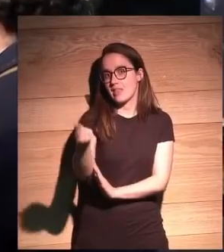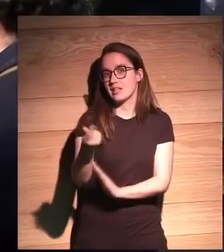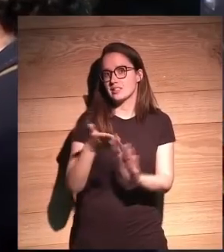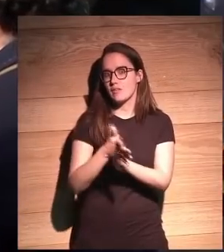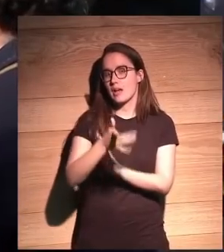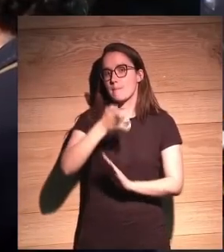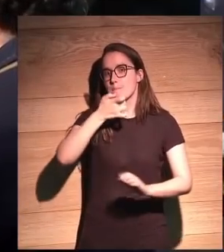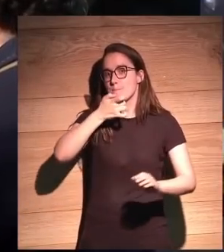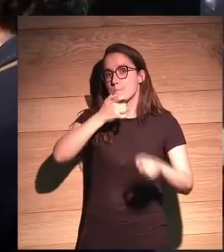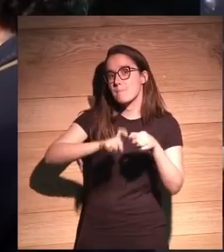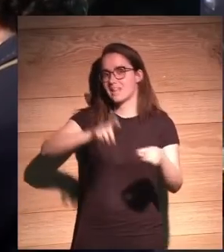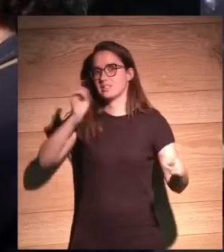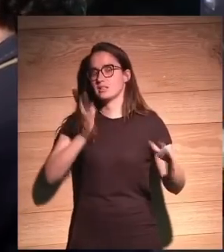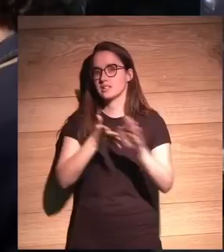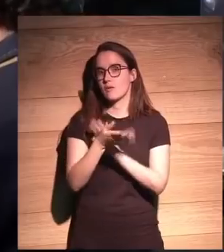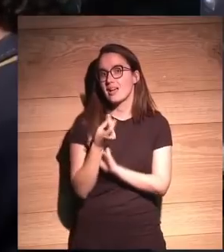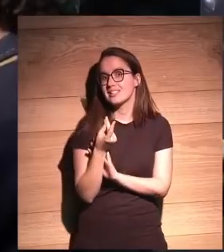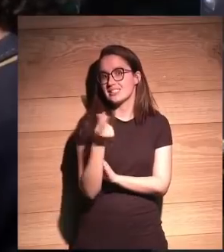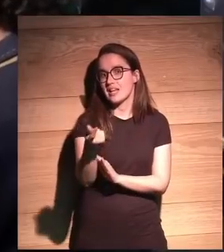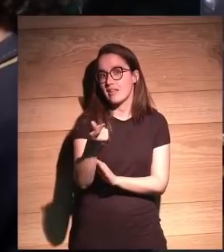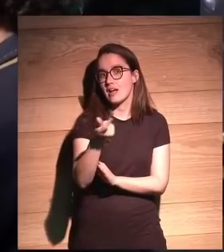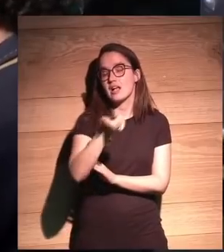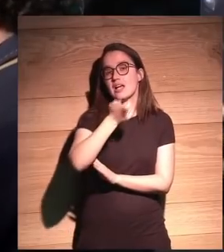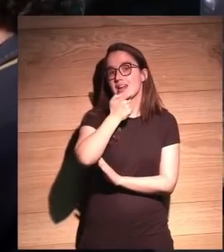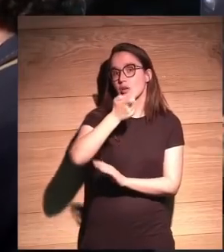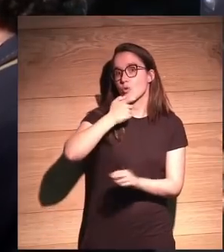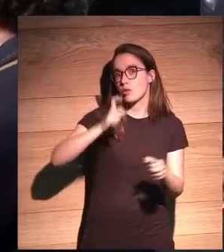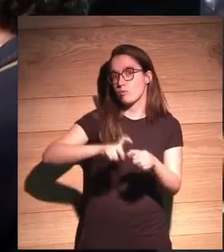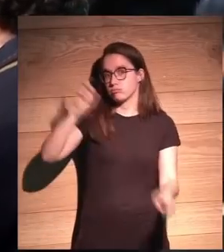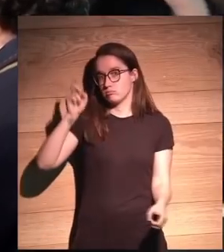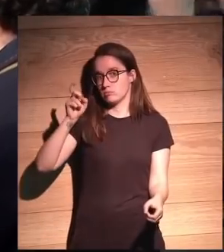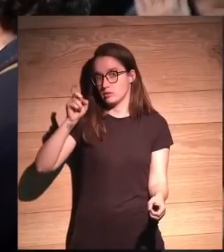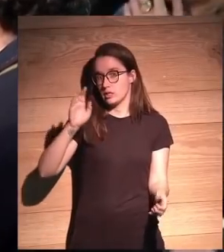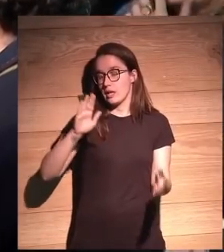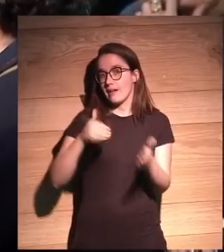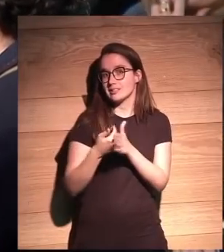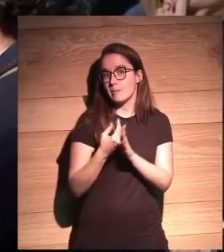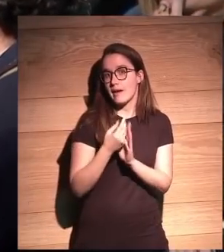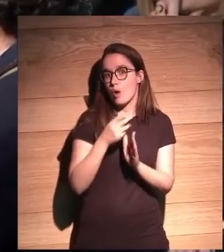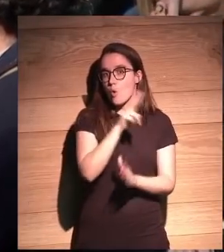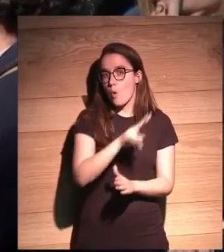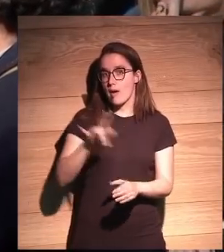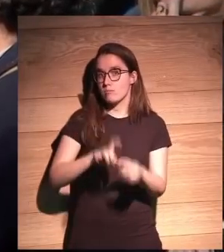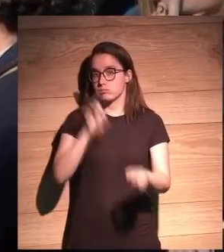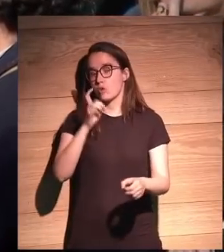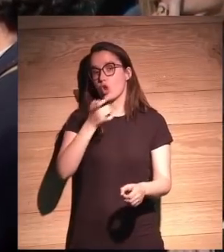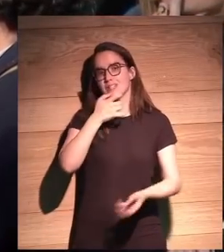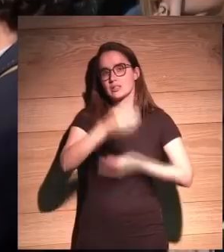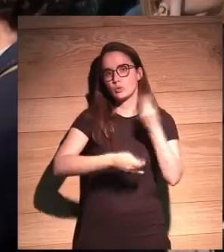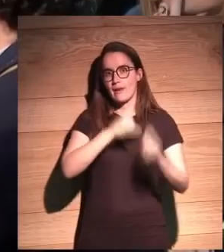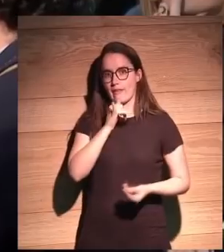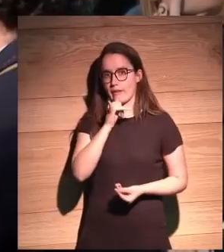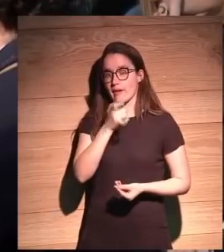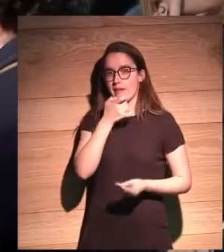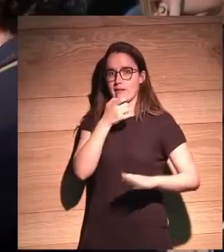es salida, el Reino Unido se sale. Hasta para salirse de la Unión Europea los ingleses utilizan el latín. Antes de